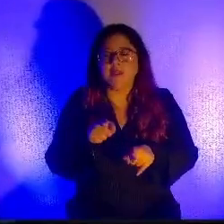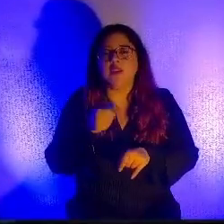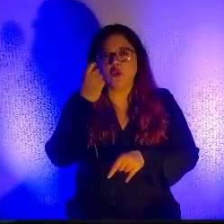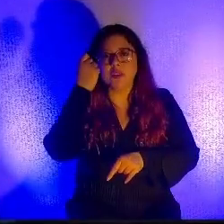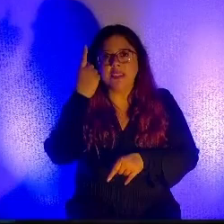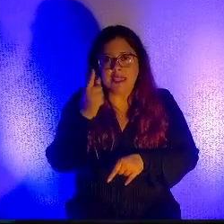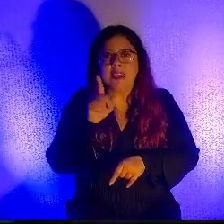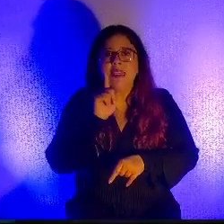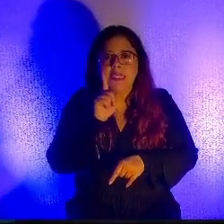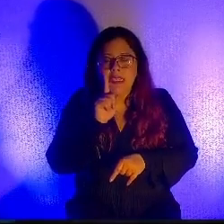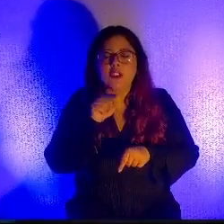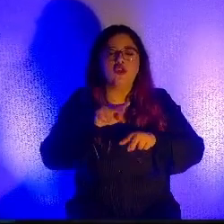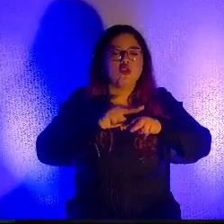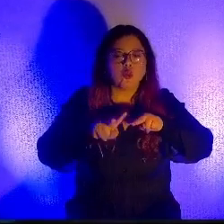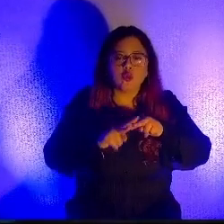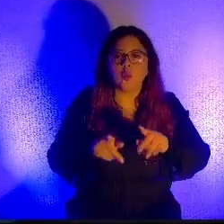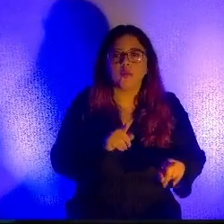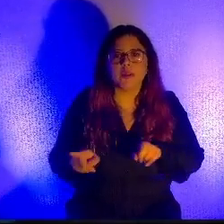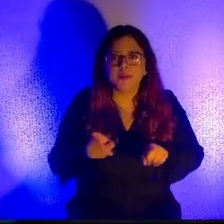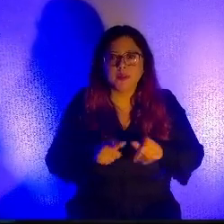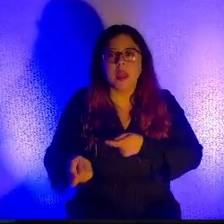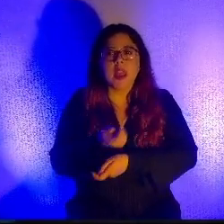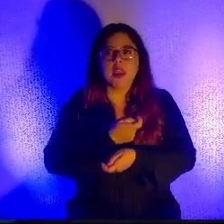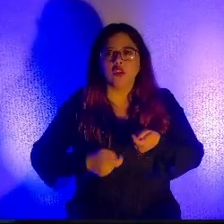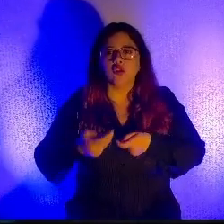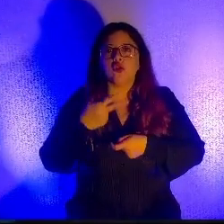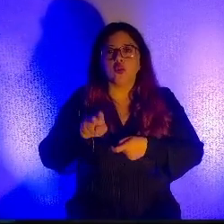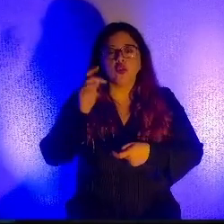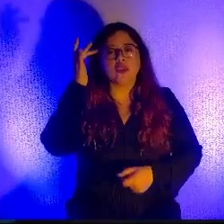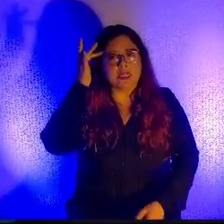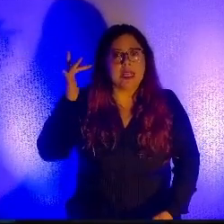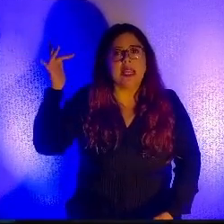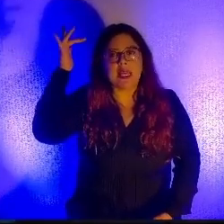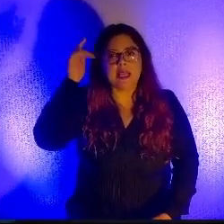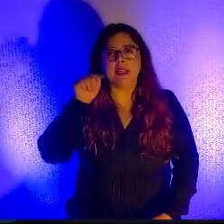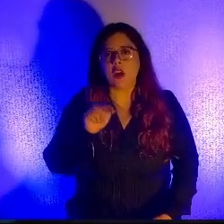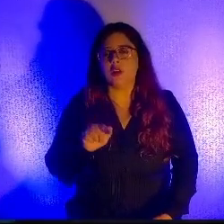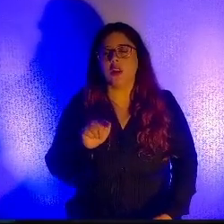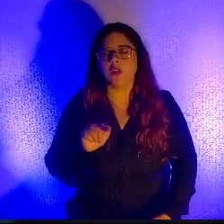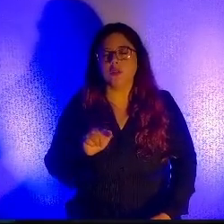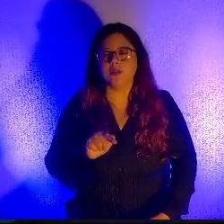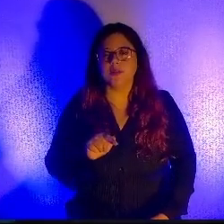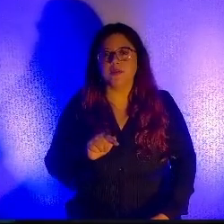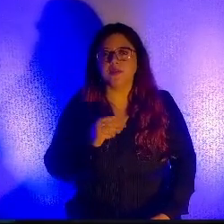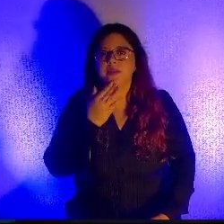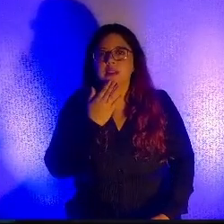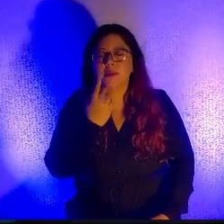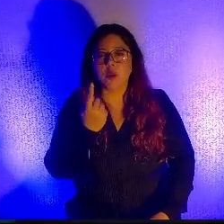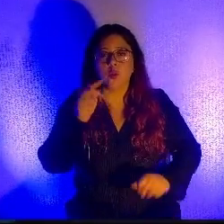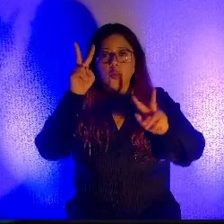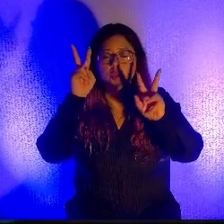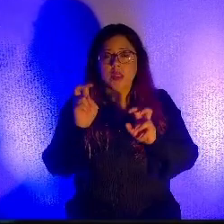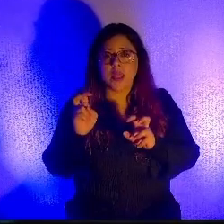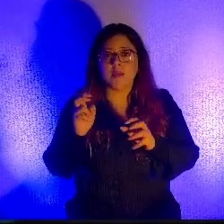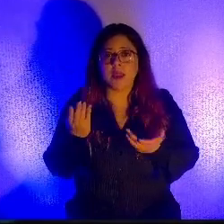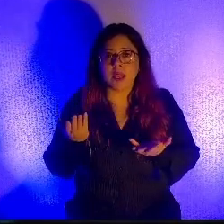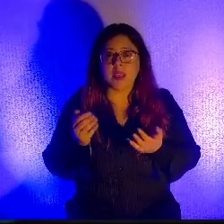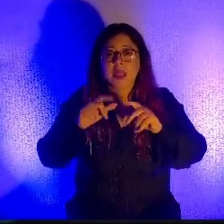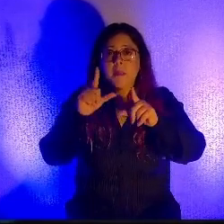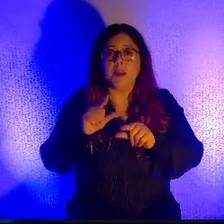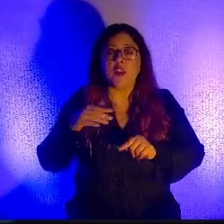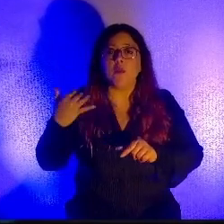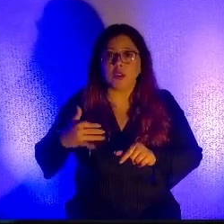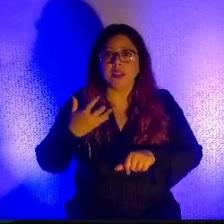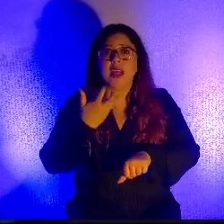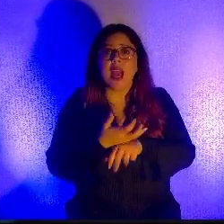tienes que tener soluciones para gestionar su negocio de forma inteligente con embedded y una de las cosas que no son menos importantes